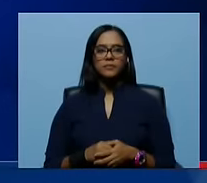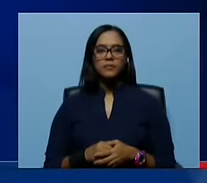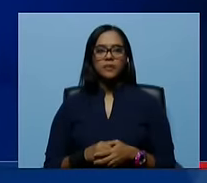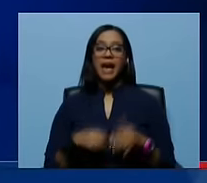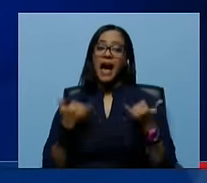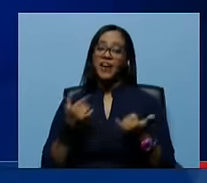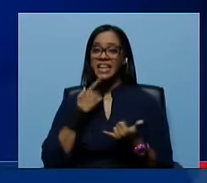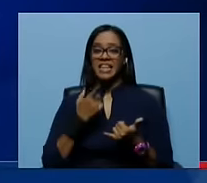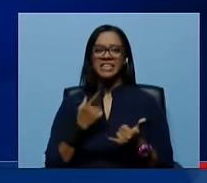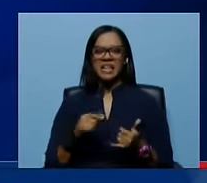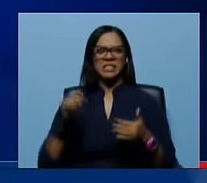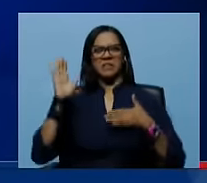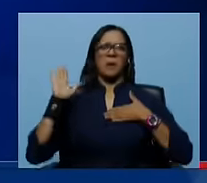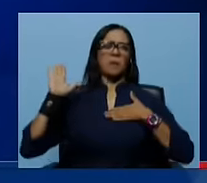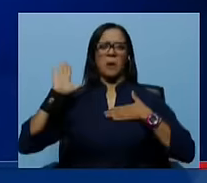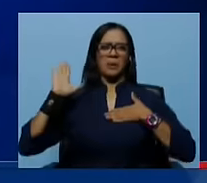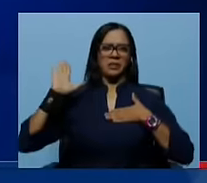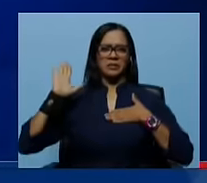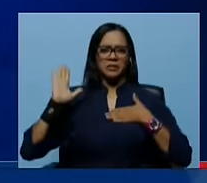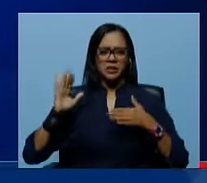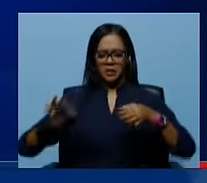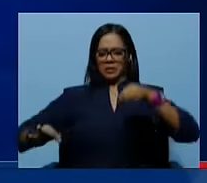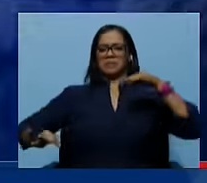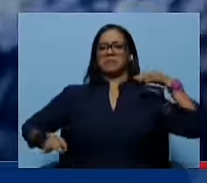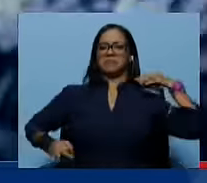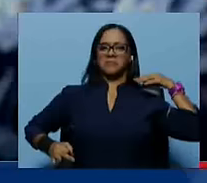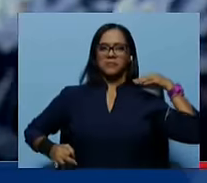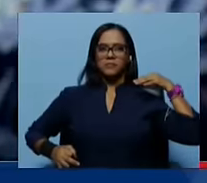Ahora dice que se va a juramentar